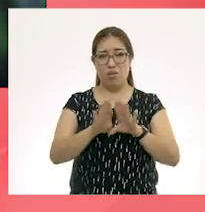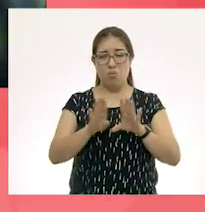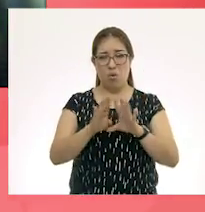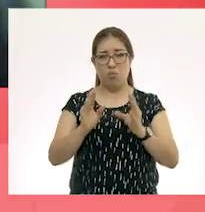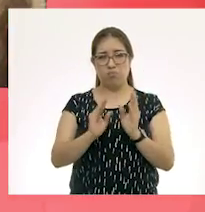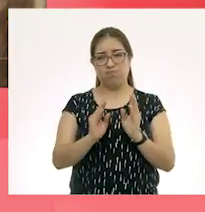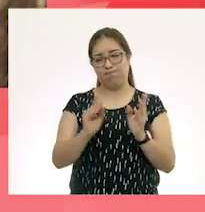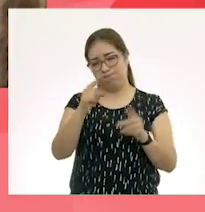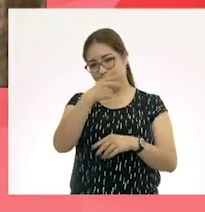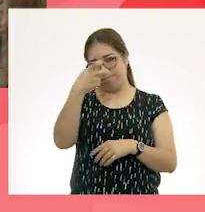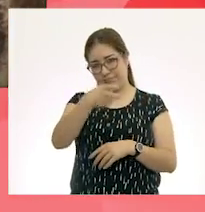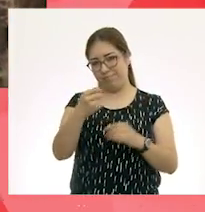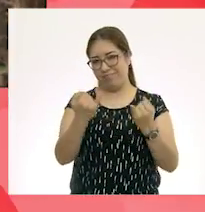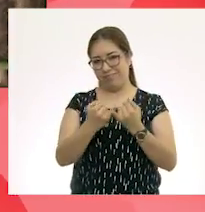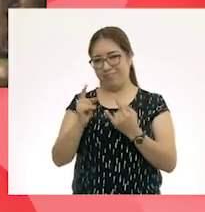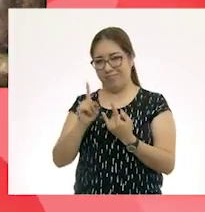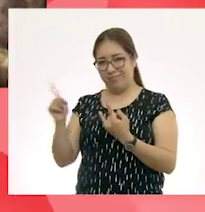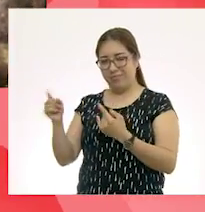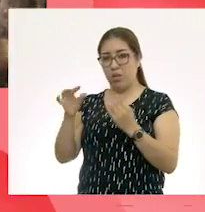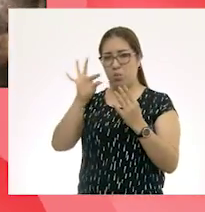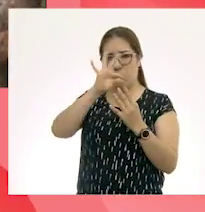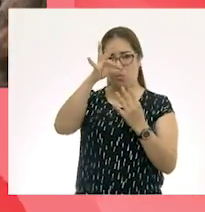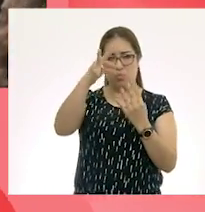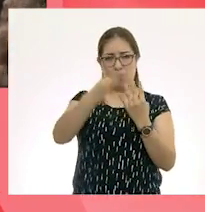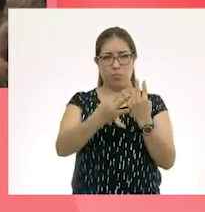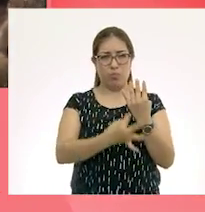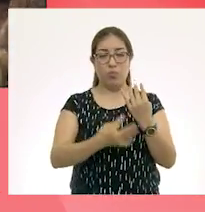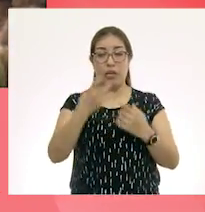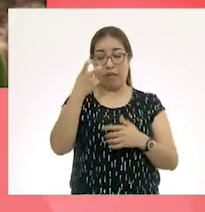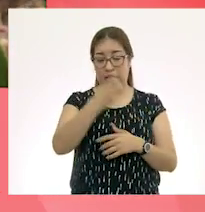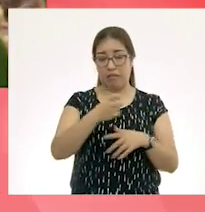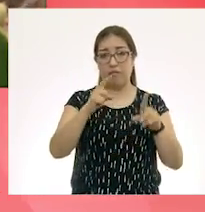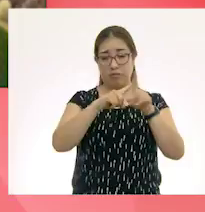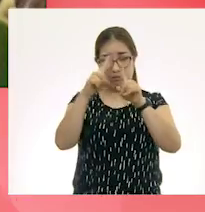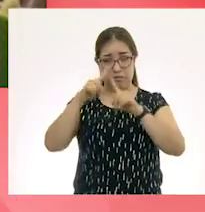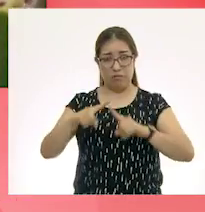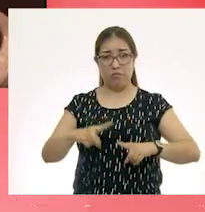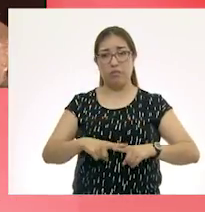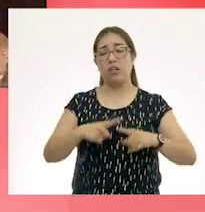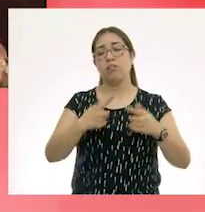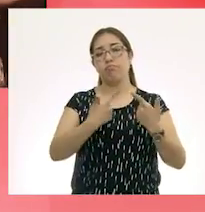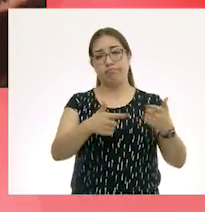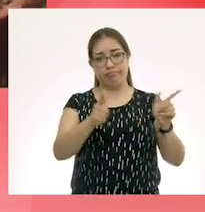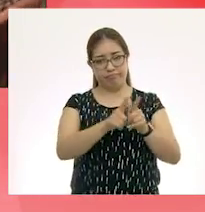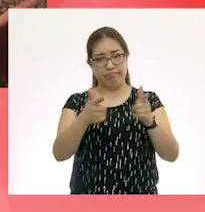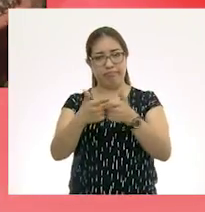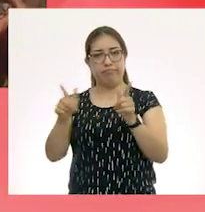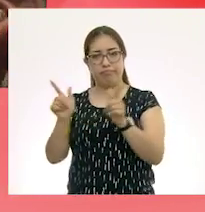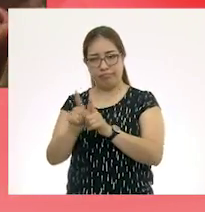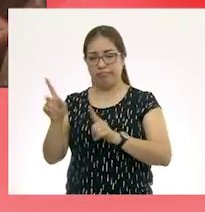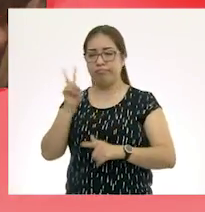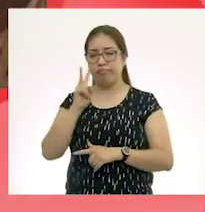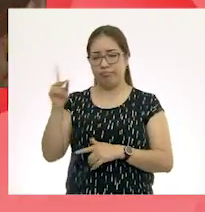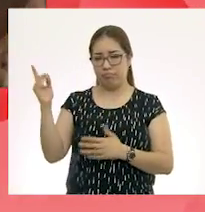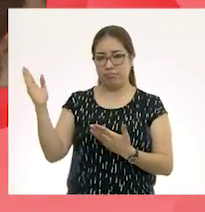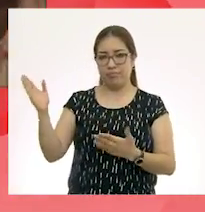suculentas. Esta familia botánica se divide en varios grupos y en la Quinta Xmol hay ejemplos de